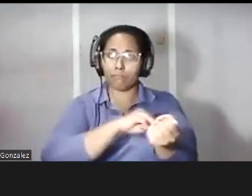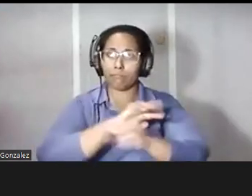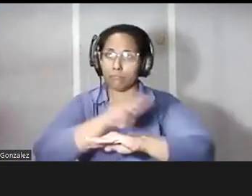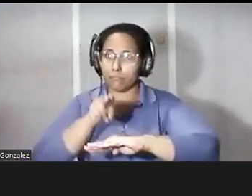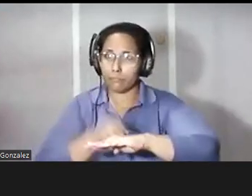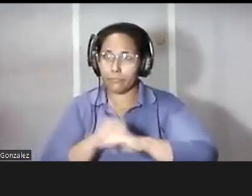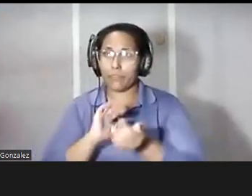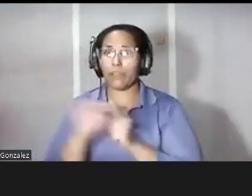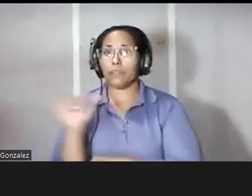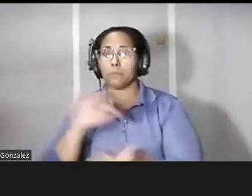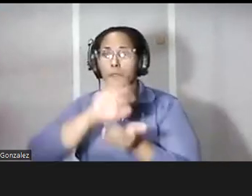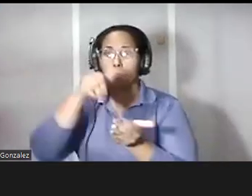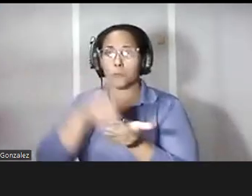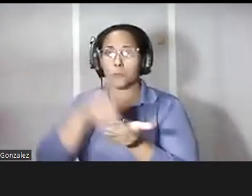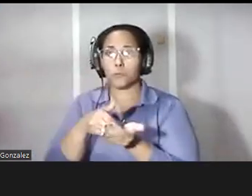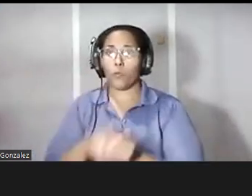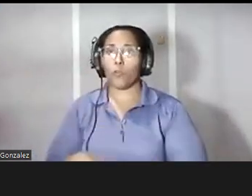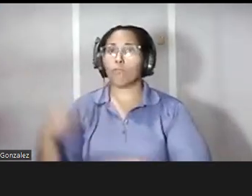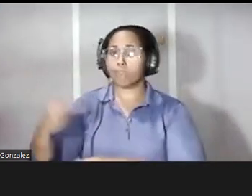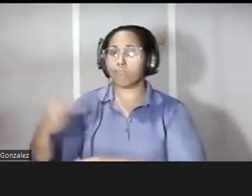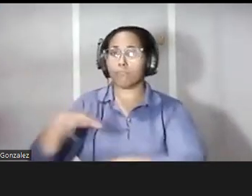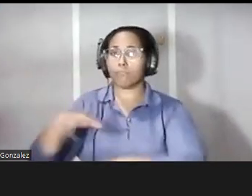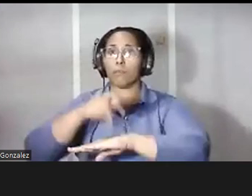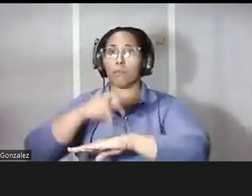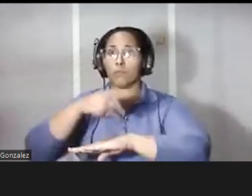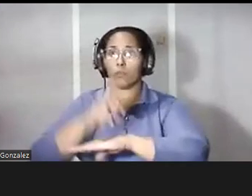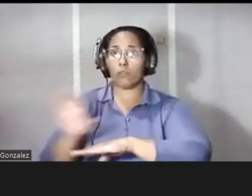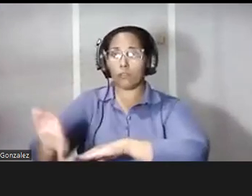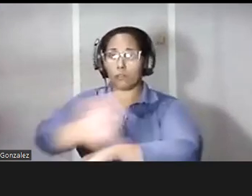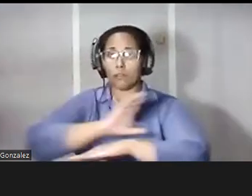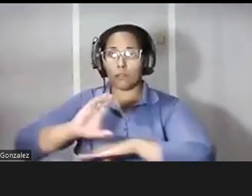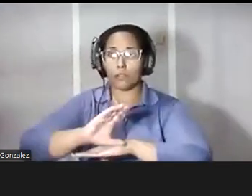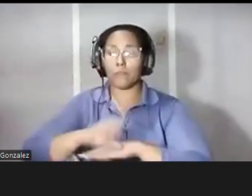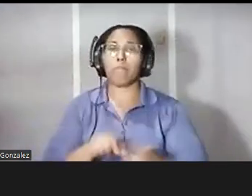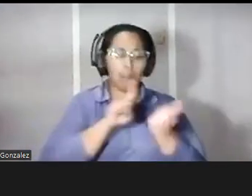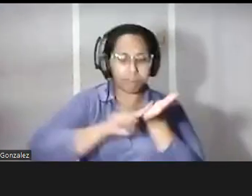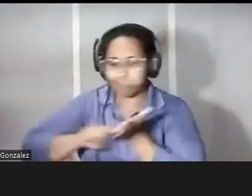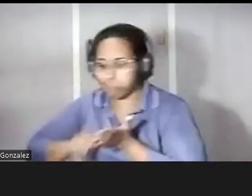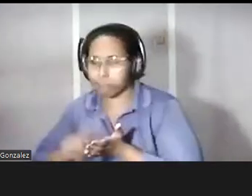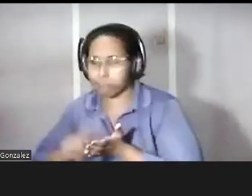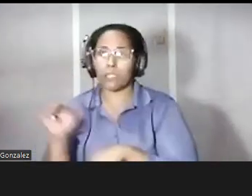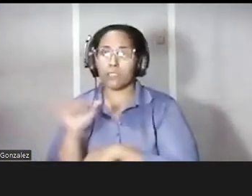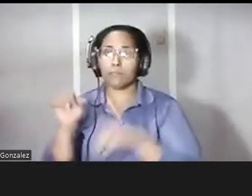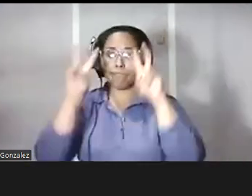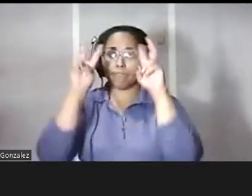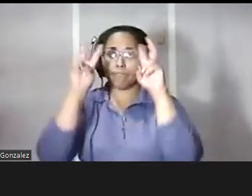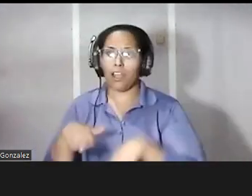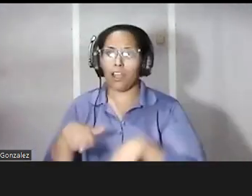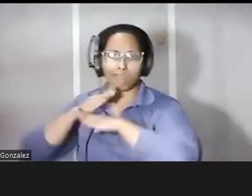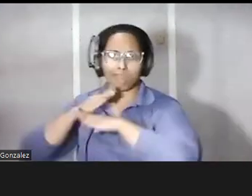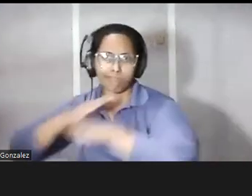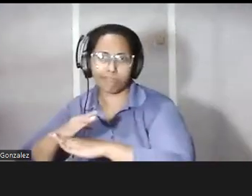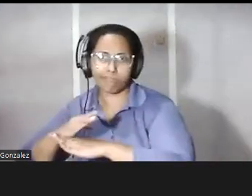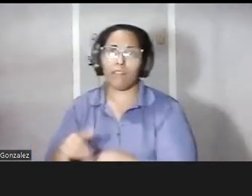Estudios Avanzados de Puerto Rico y el Caribe. Sus investigaciones giran en torno a temas sobre la prohibición del alcohol y